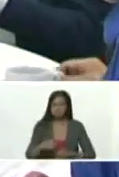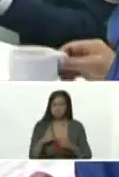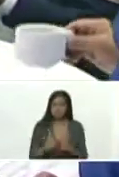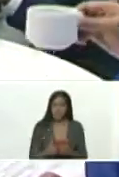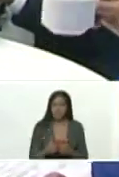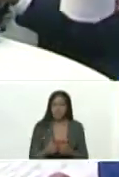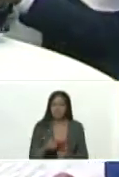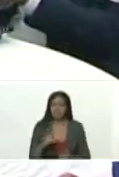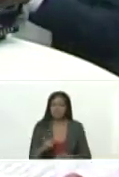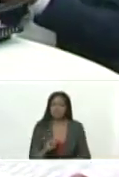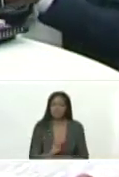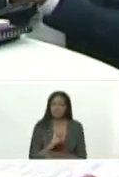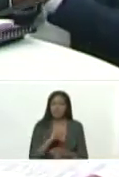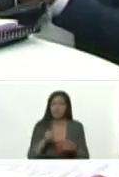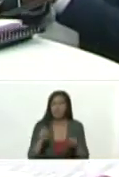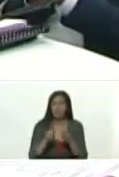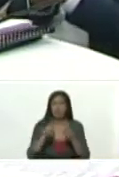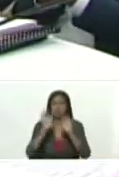Traición.